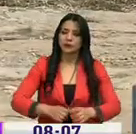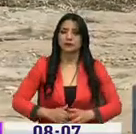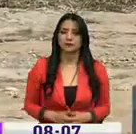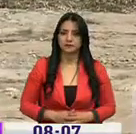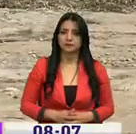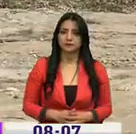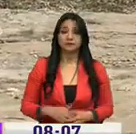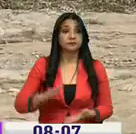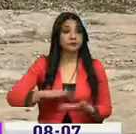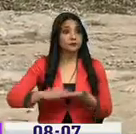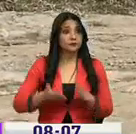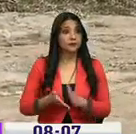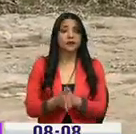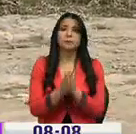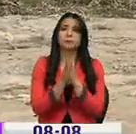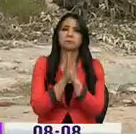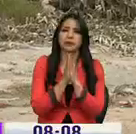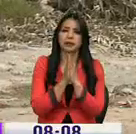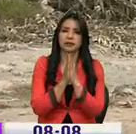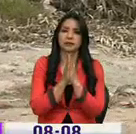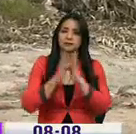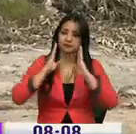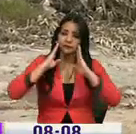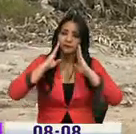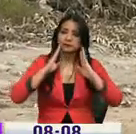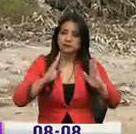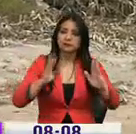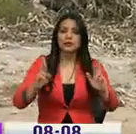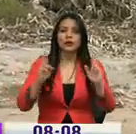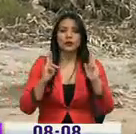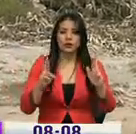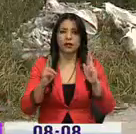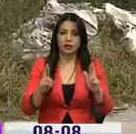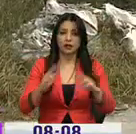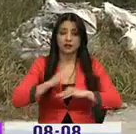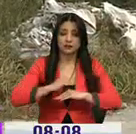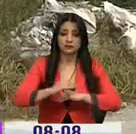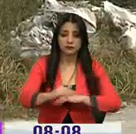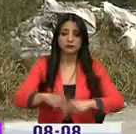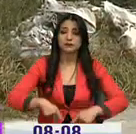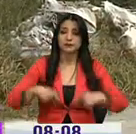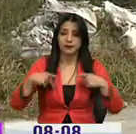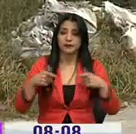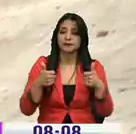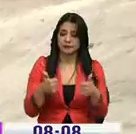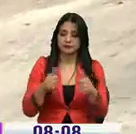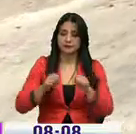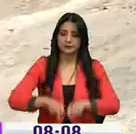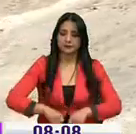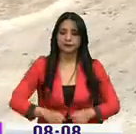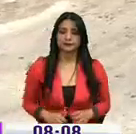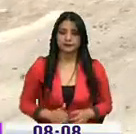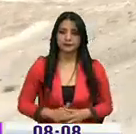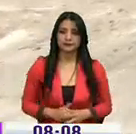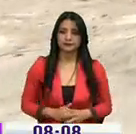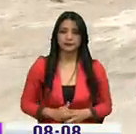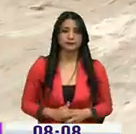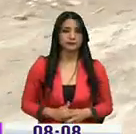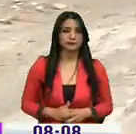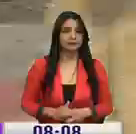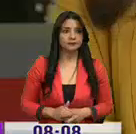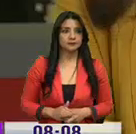La comunidad espera esta vez su solicitud sea escuchada y así sus condiciones de vida mejoren, informó Sofía